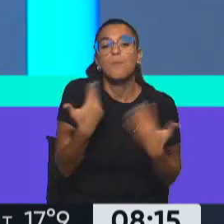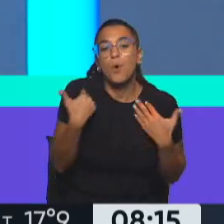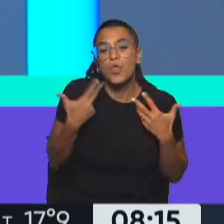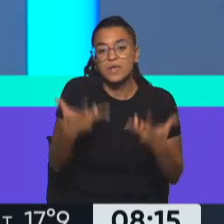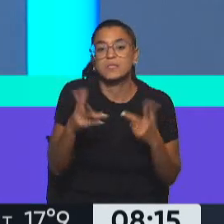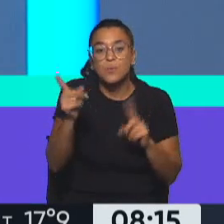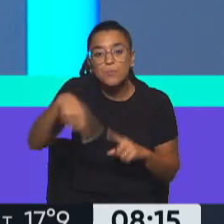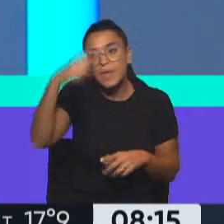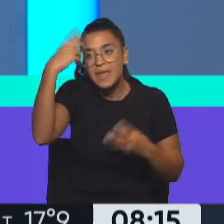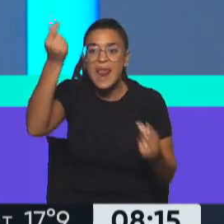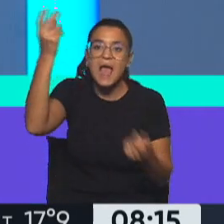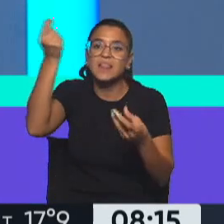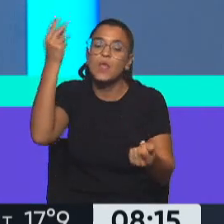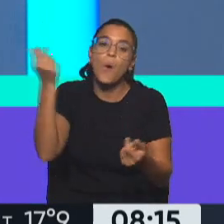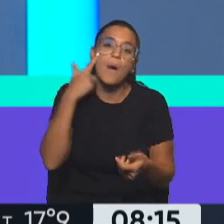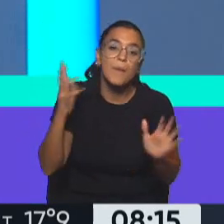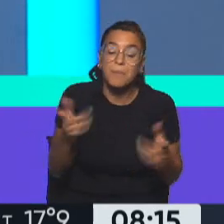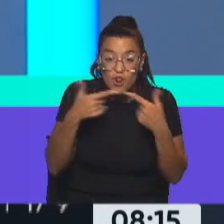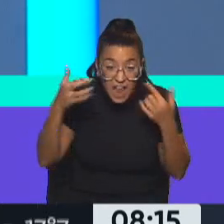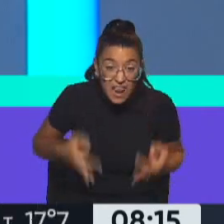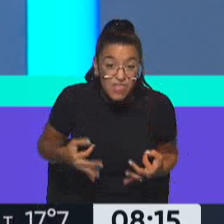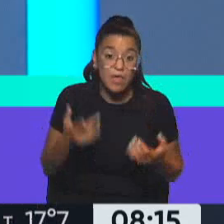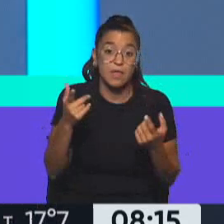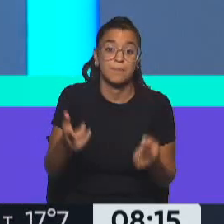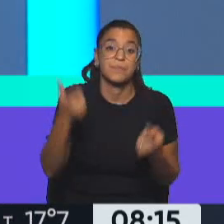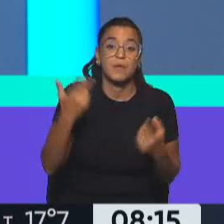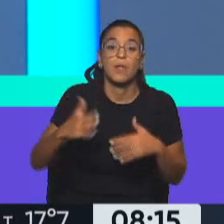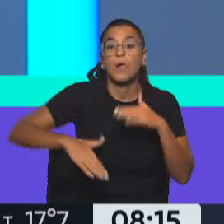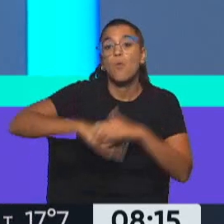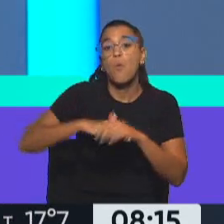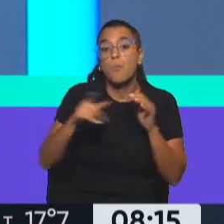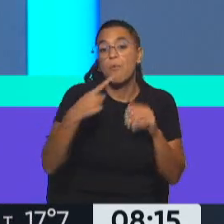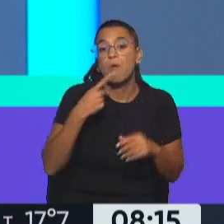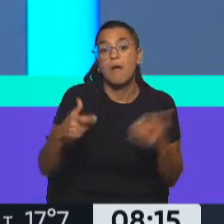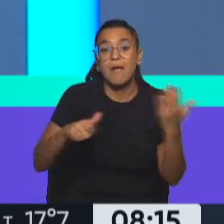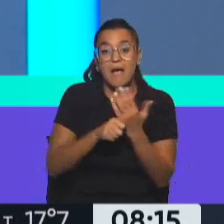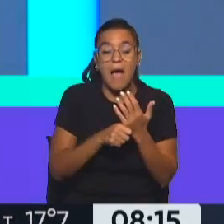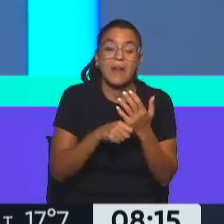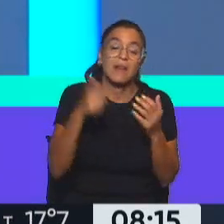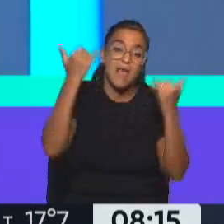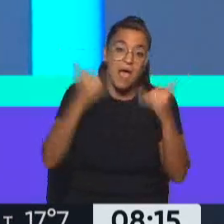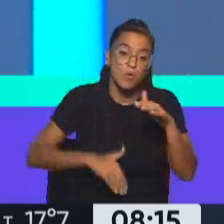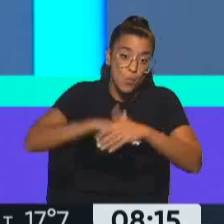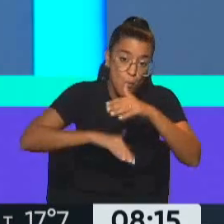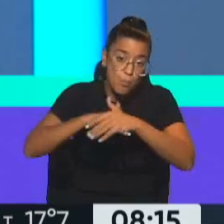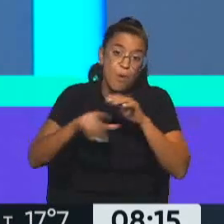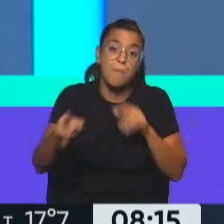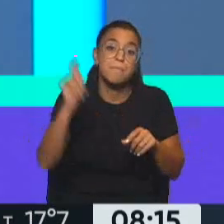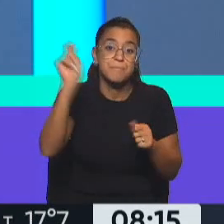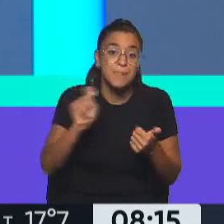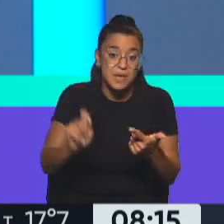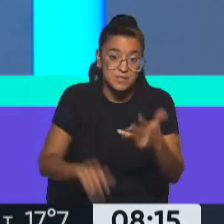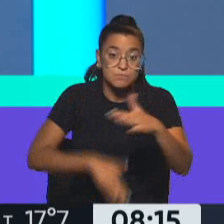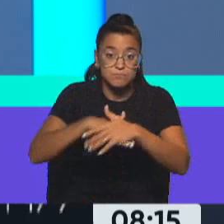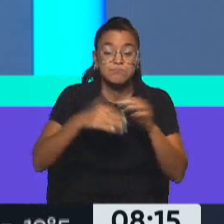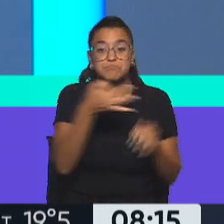bueno, pónganse creativos a ver si sale, pero la realidad es que tenemos los cupos, como es el caso de la carne. En la carne hay cupos, los primeros meses esos cupos